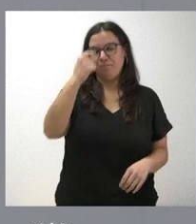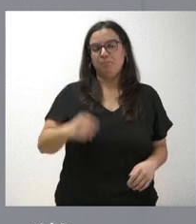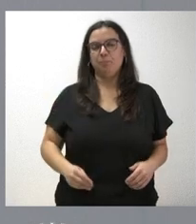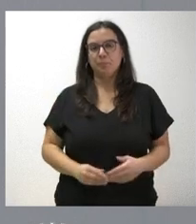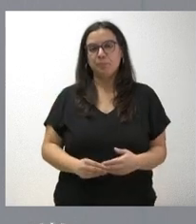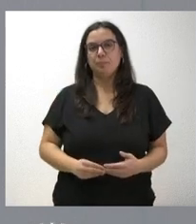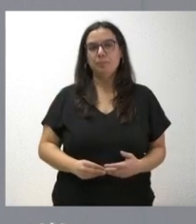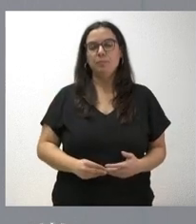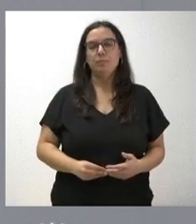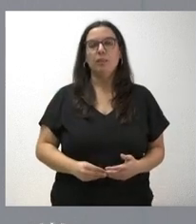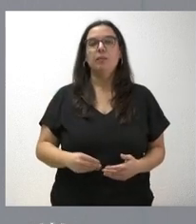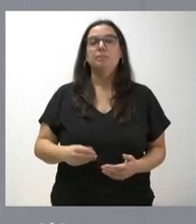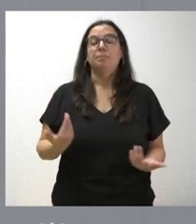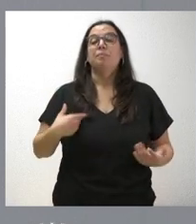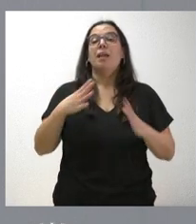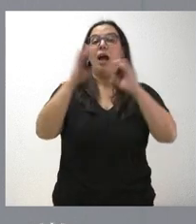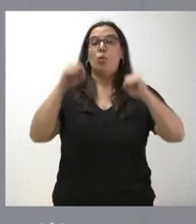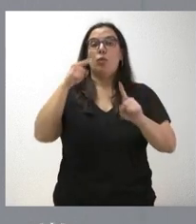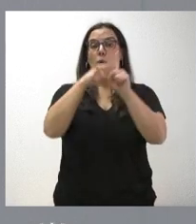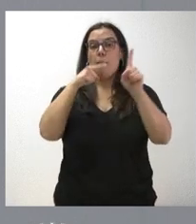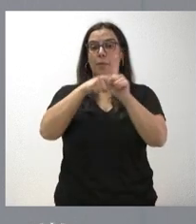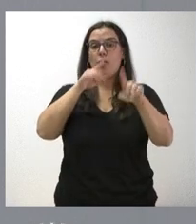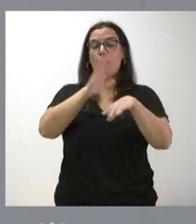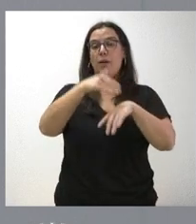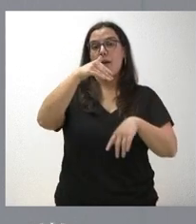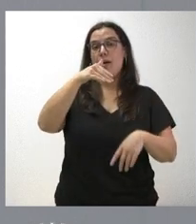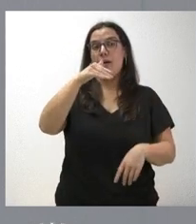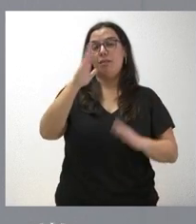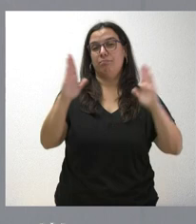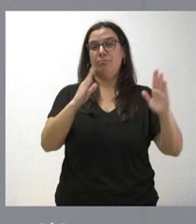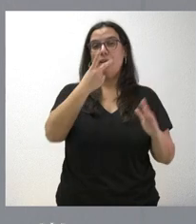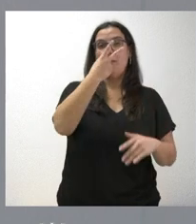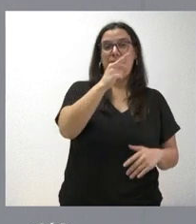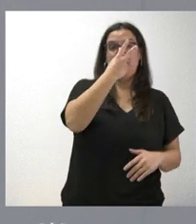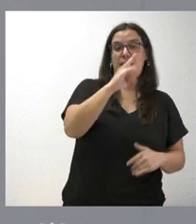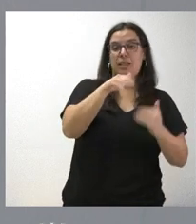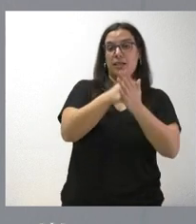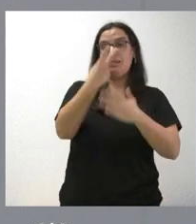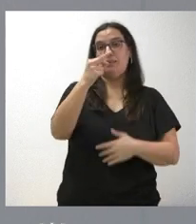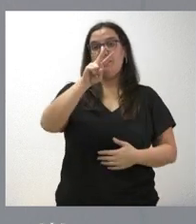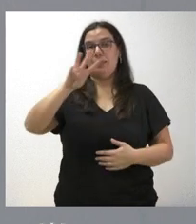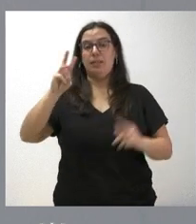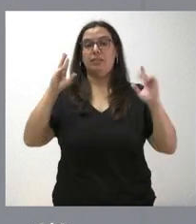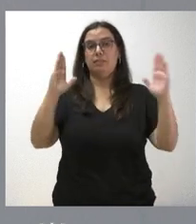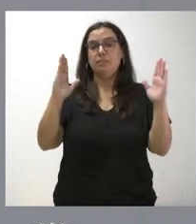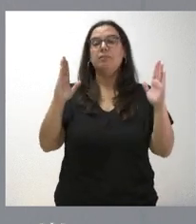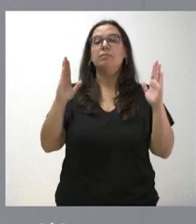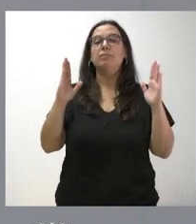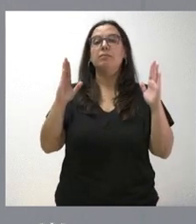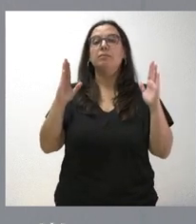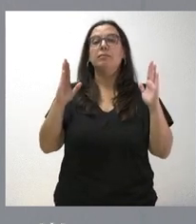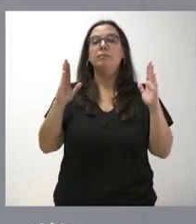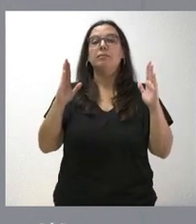el acuerdo marco para el periodo 2023 y hay que decir que